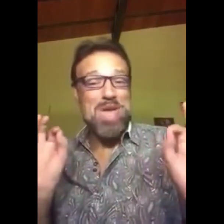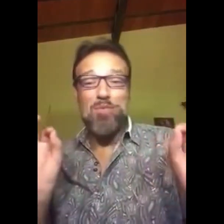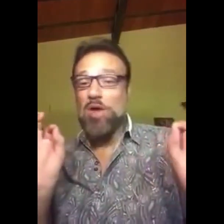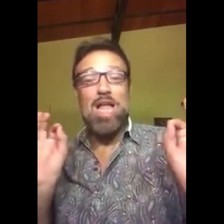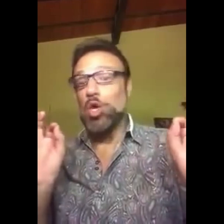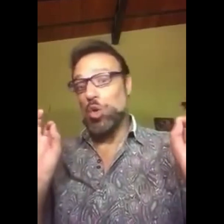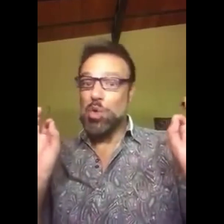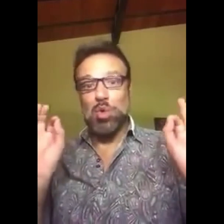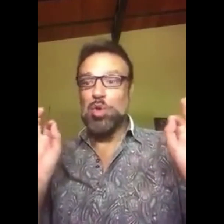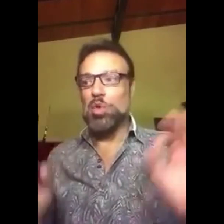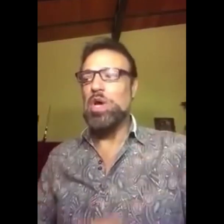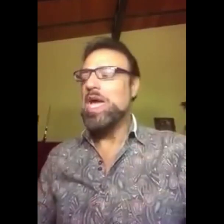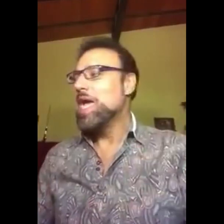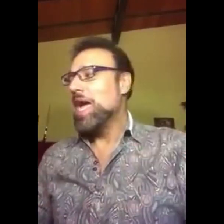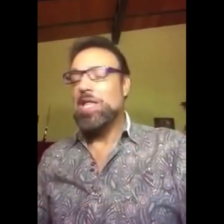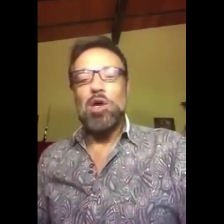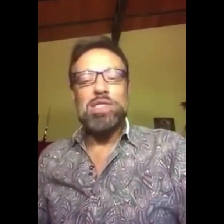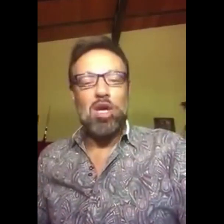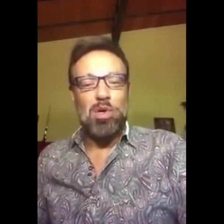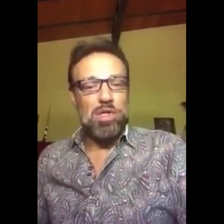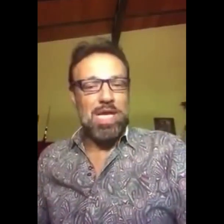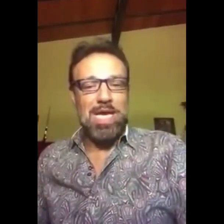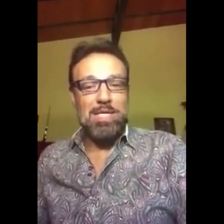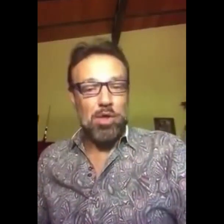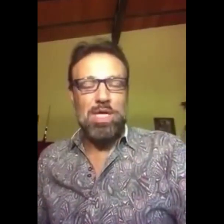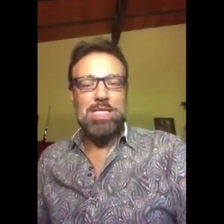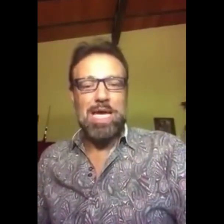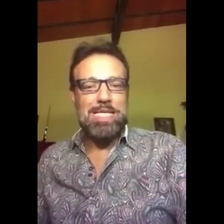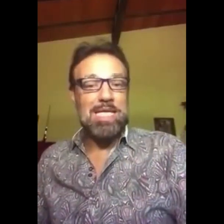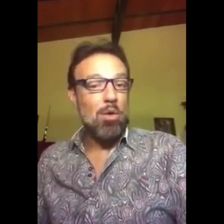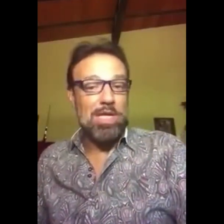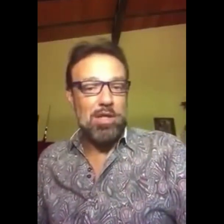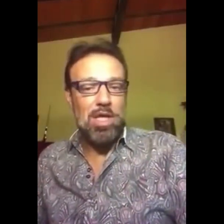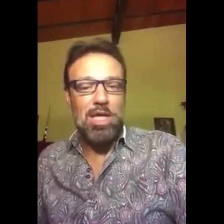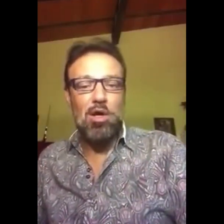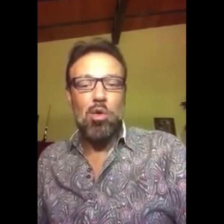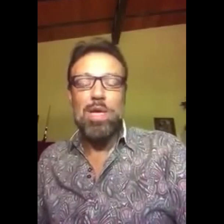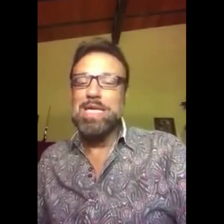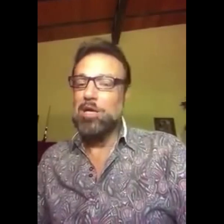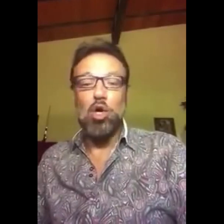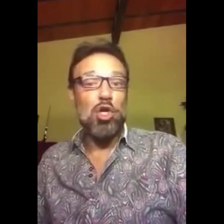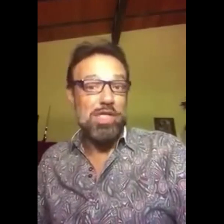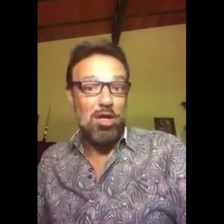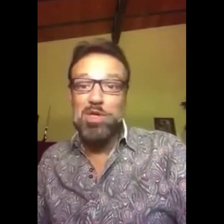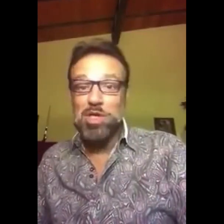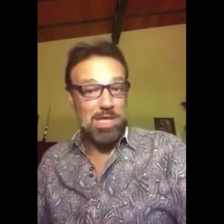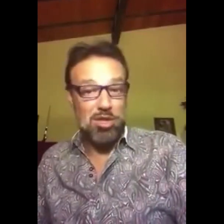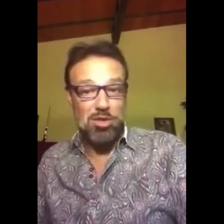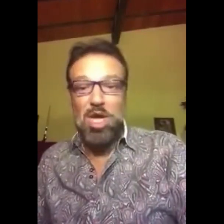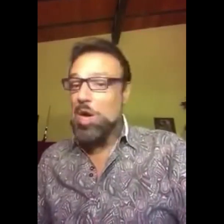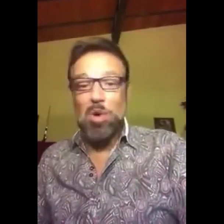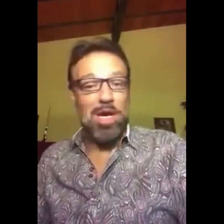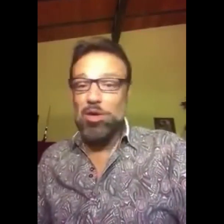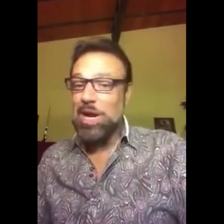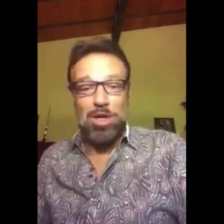Venegas en vivo hablando, yuju. Entonces, ¿cómo hizo esa triangulación de dinero? Con lo cual se quedaron con 200 millones